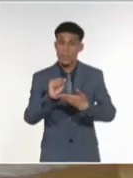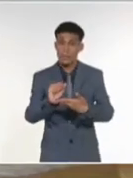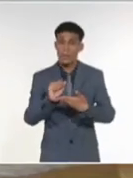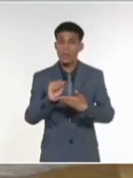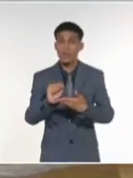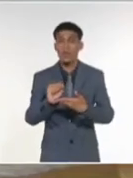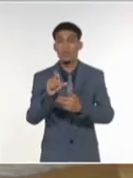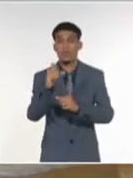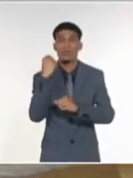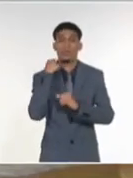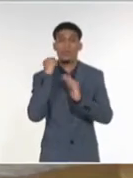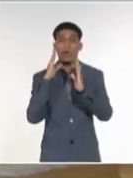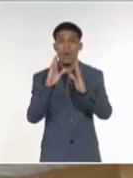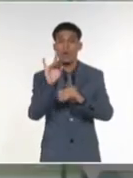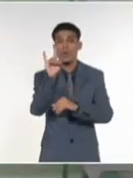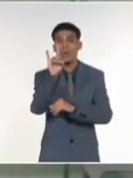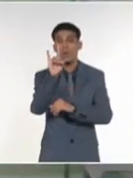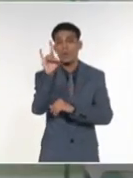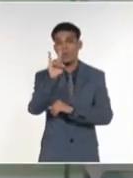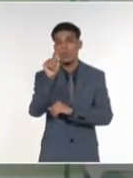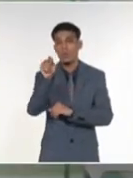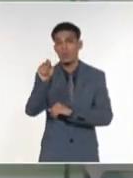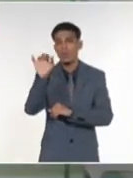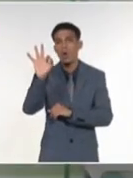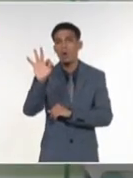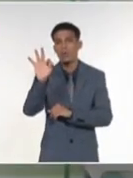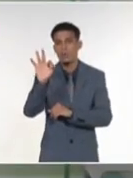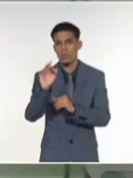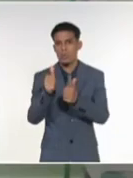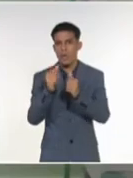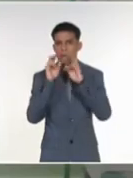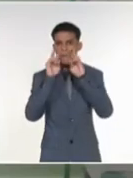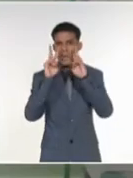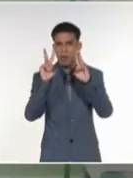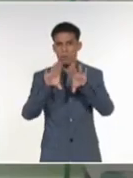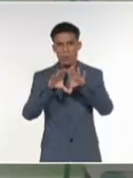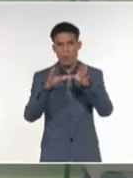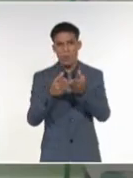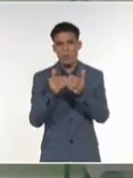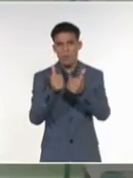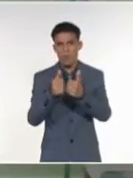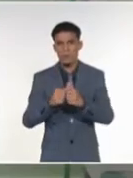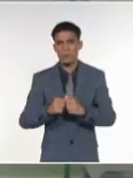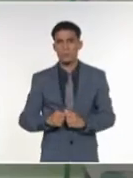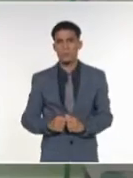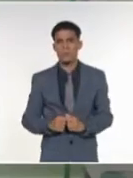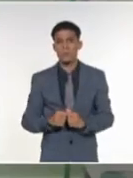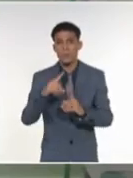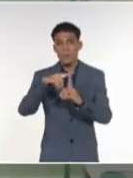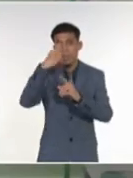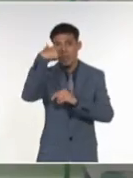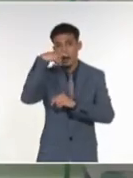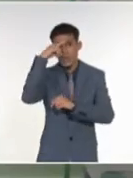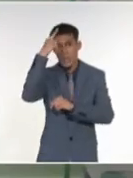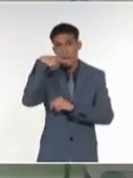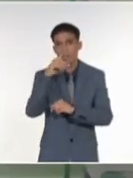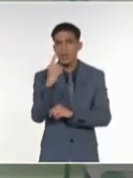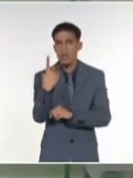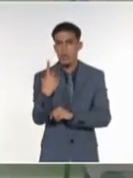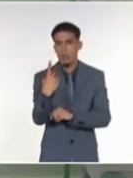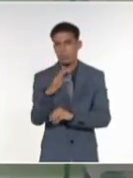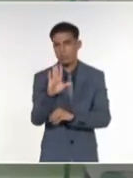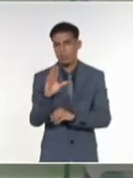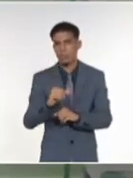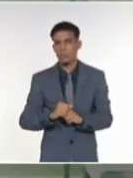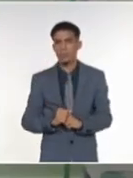año, es decir, el 99.8% de índice de supervivencia, 100% en el menor de 1.500, con una tasa de mortalidad infantil en 1. Realmente